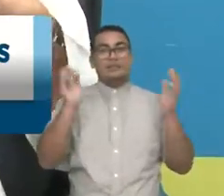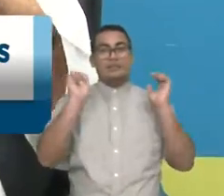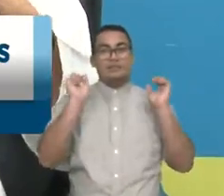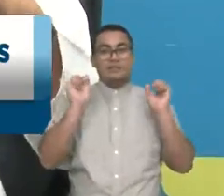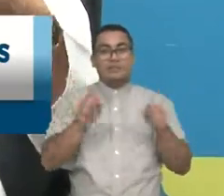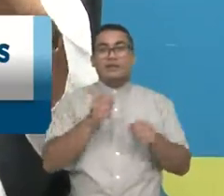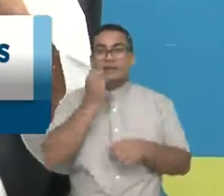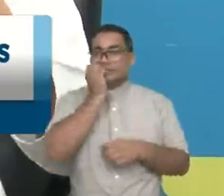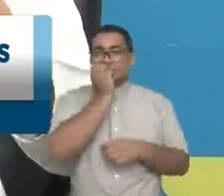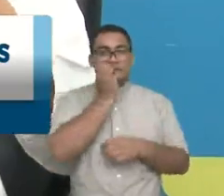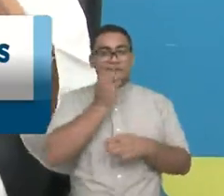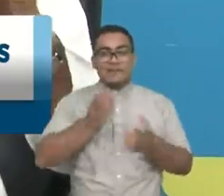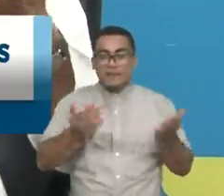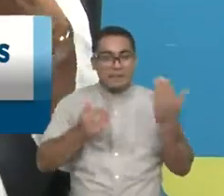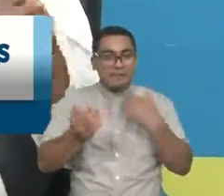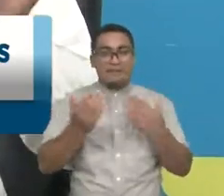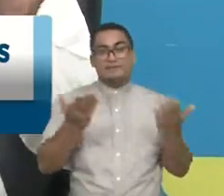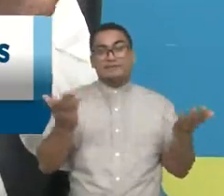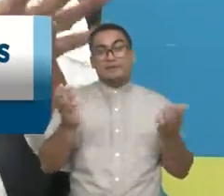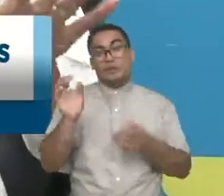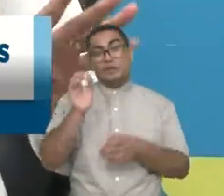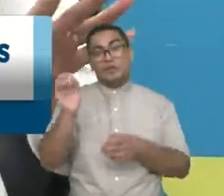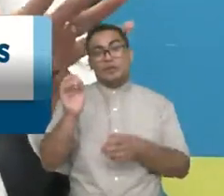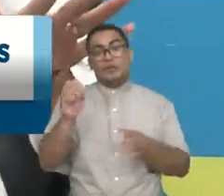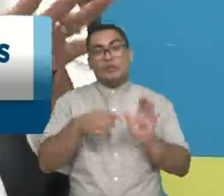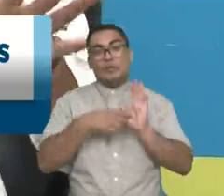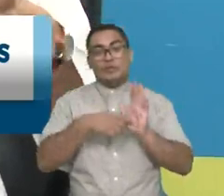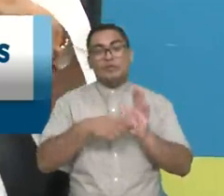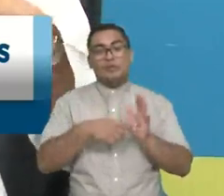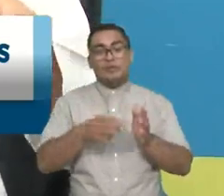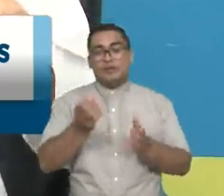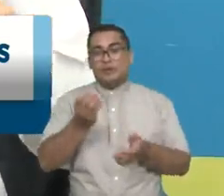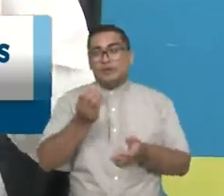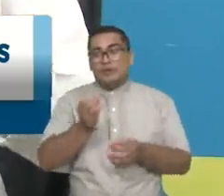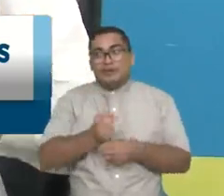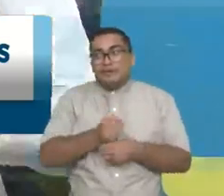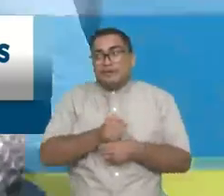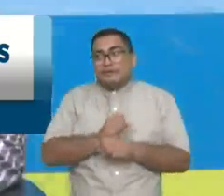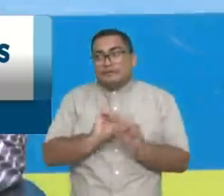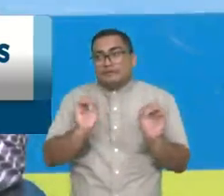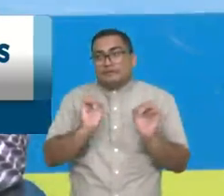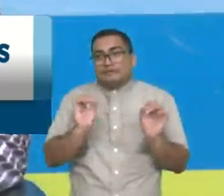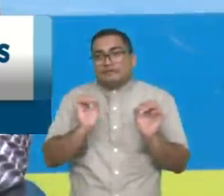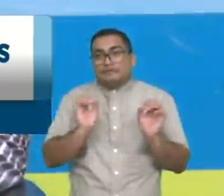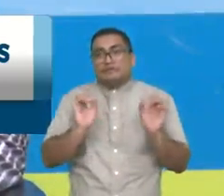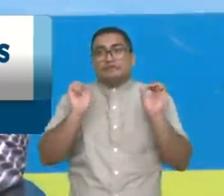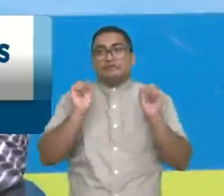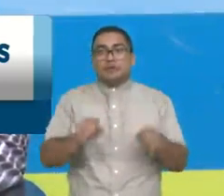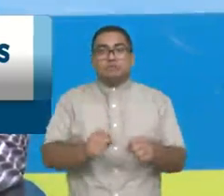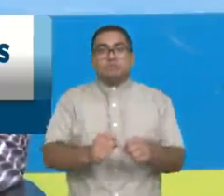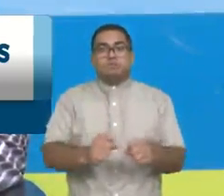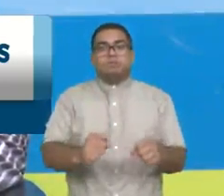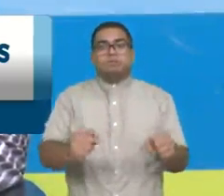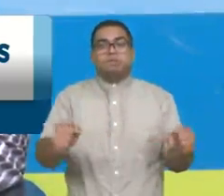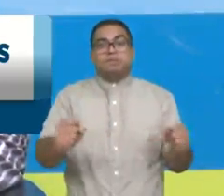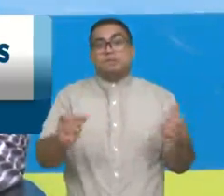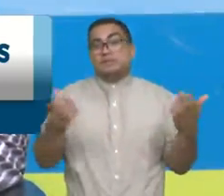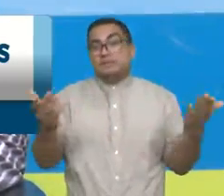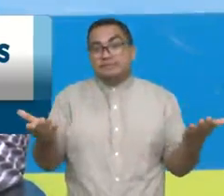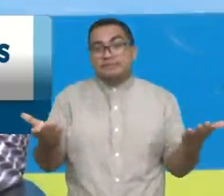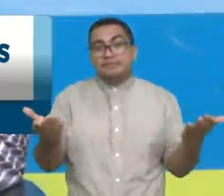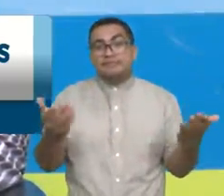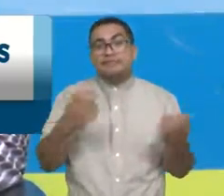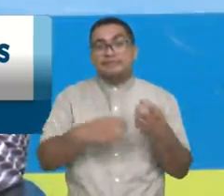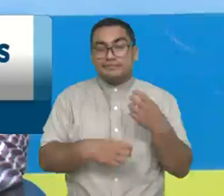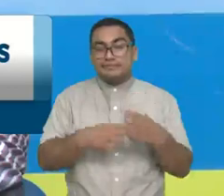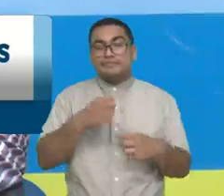mucha ansiedad por comer o te disminuye el apetito. O sea, la ansiedad por comer te va a hacer obeso. Correcto, y vienen otros.